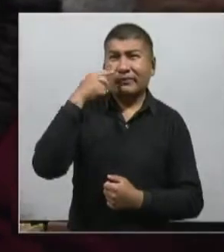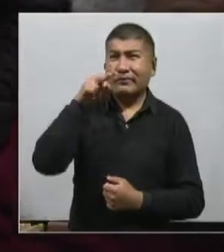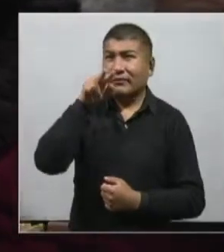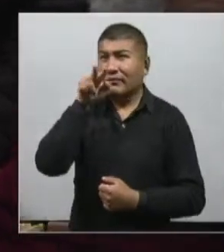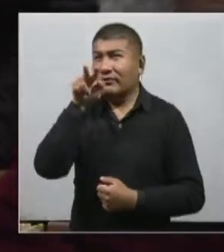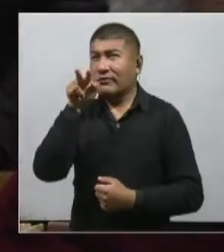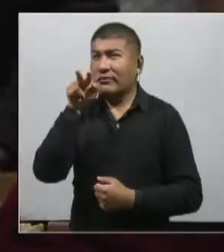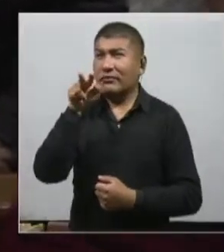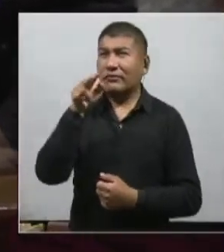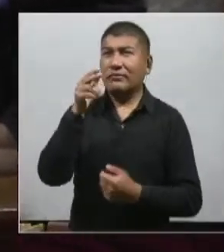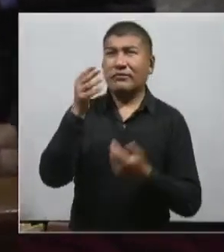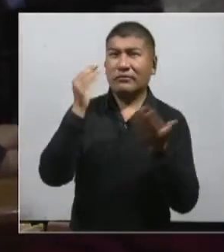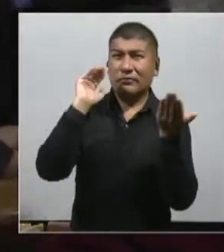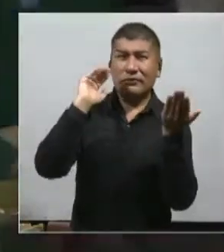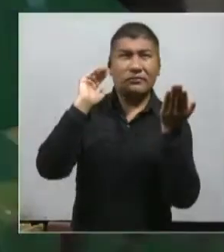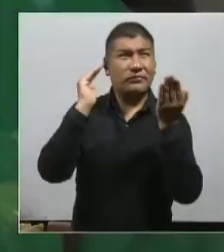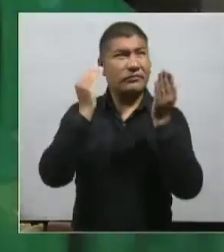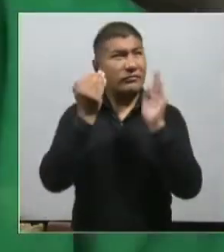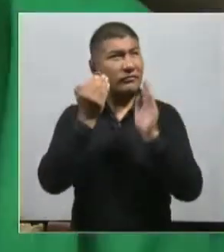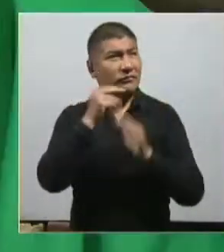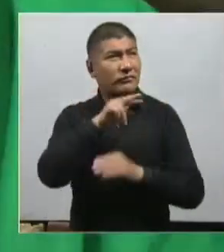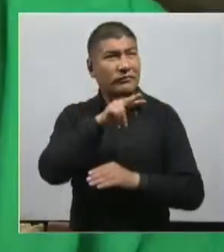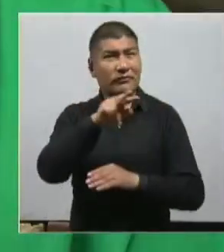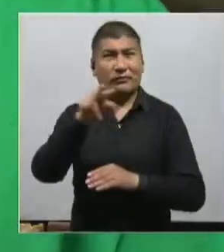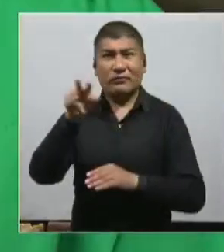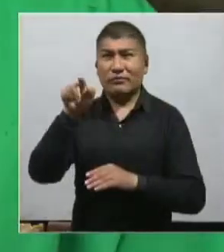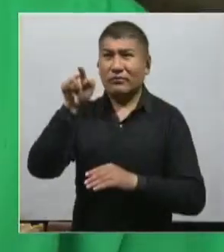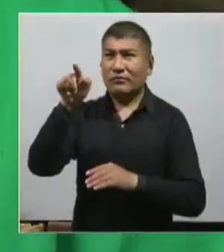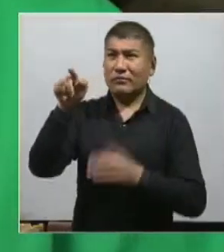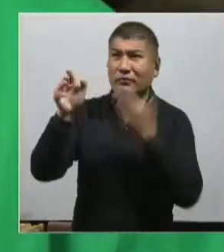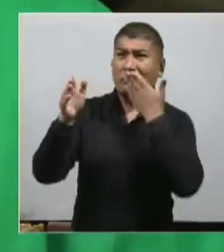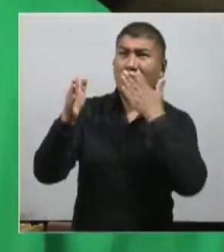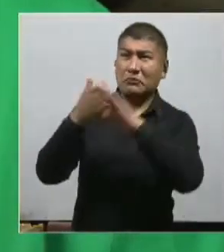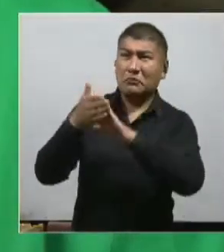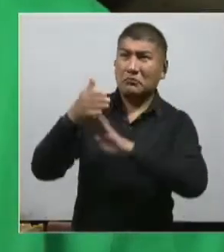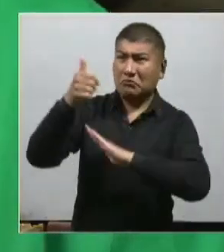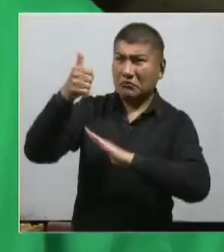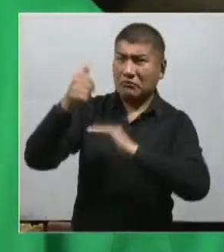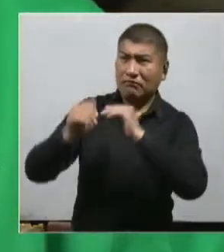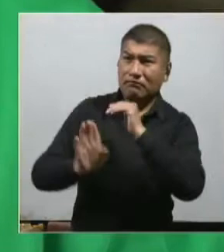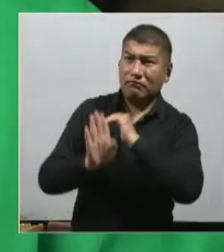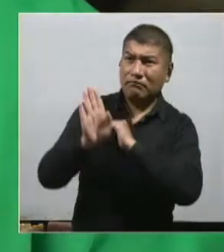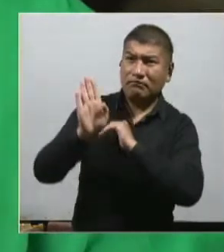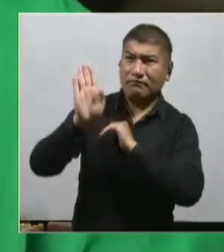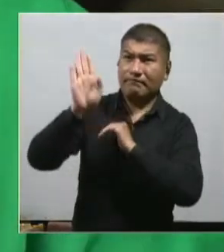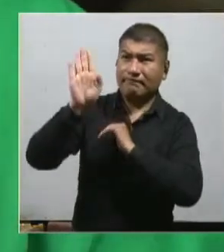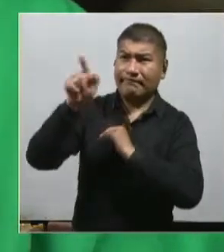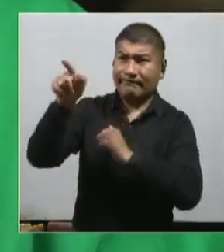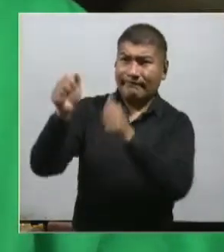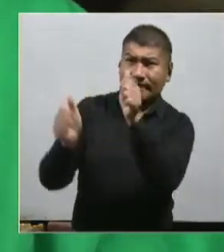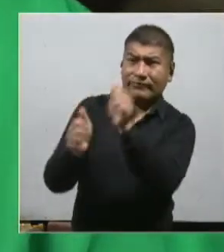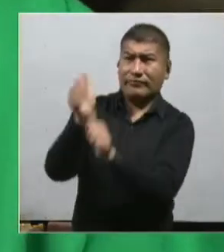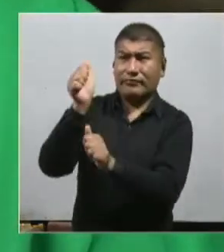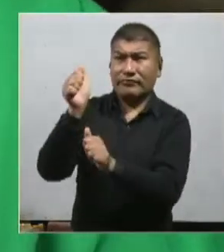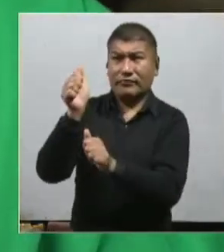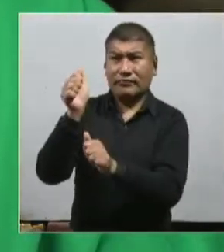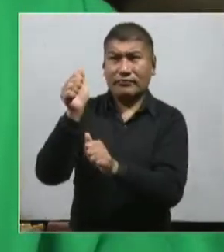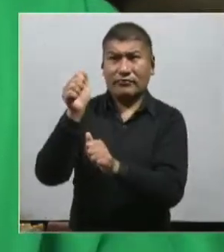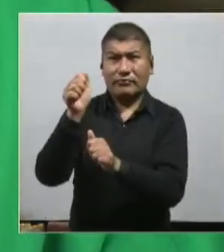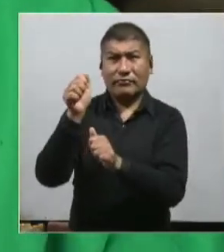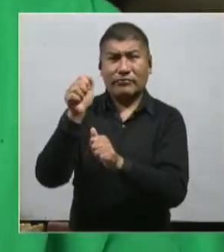oportunidad, pareciera o parece que a los malos les va bien y se salen con la suya y en